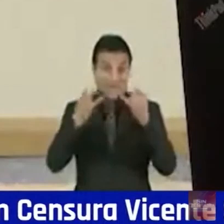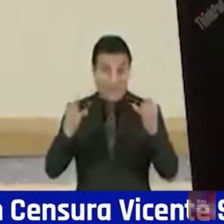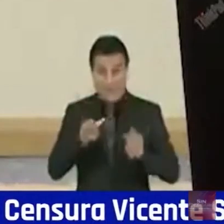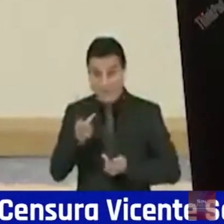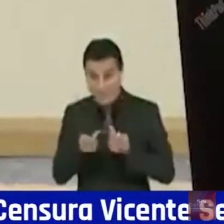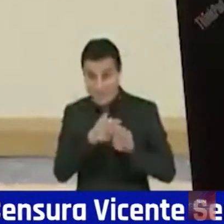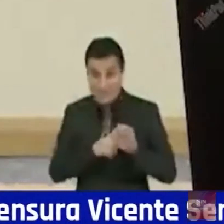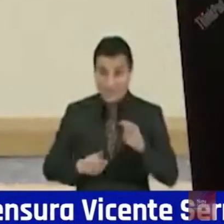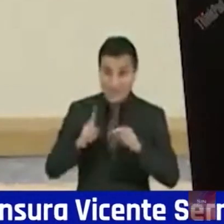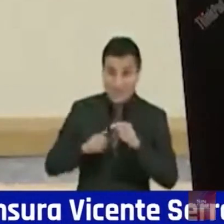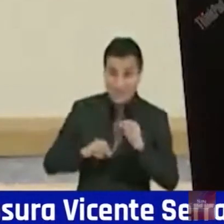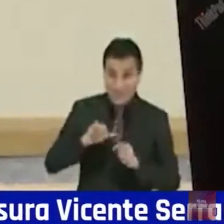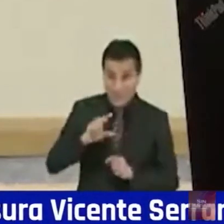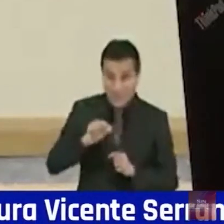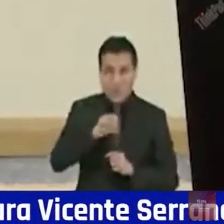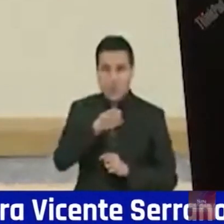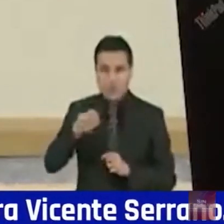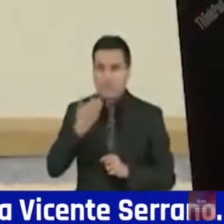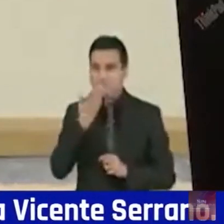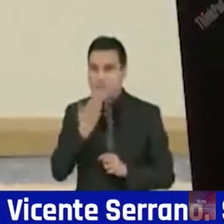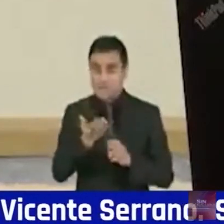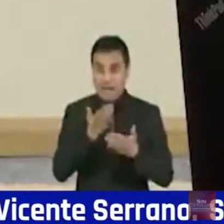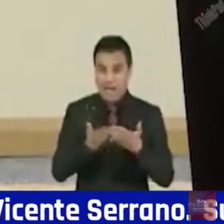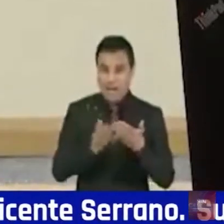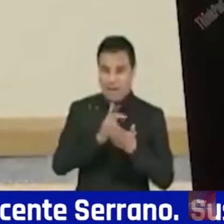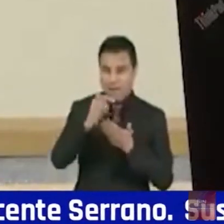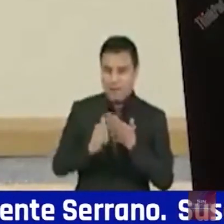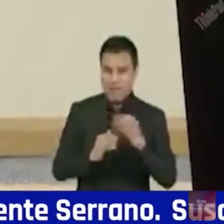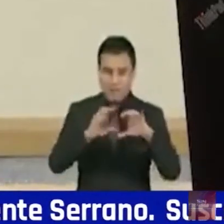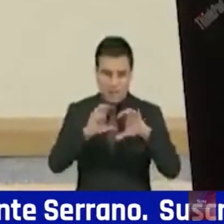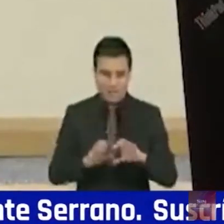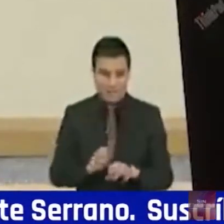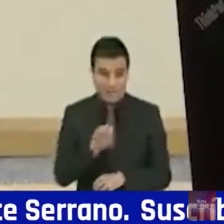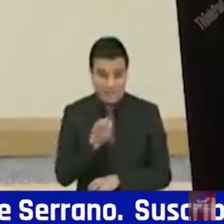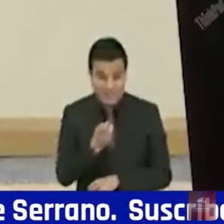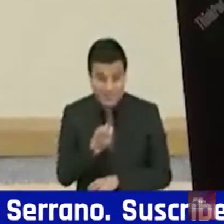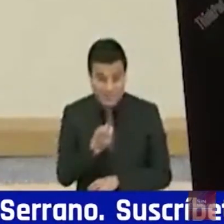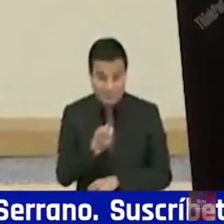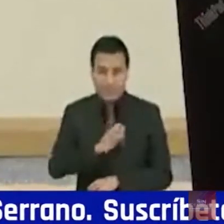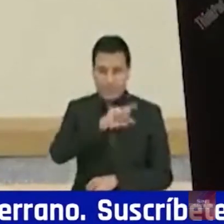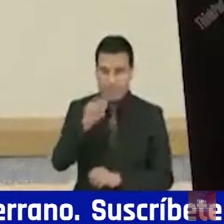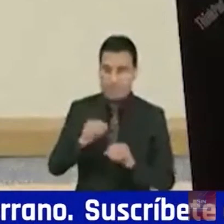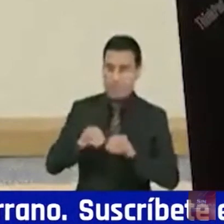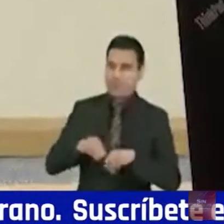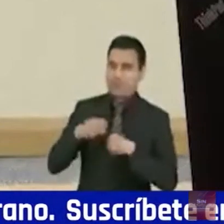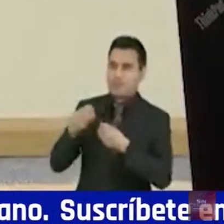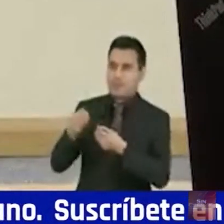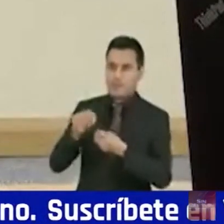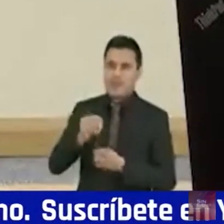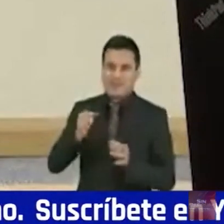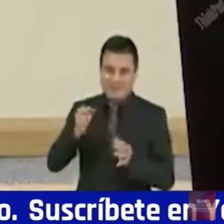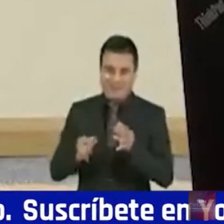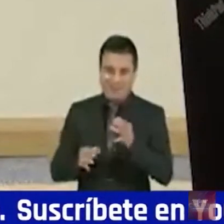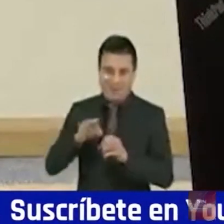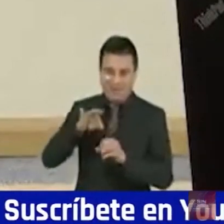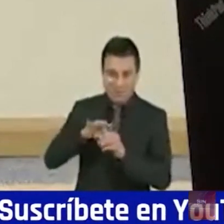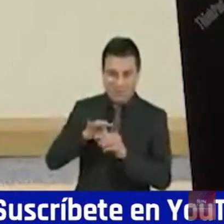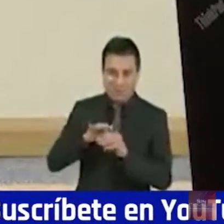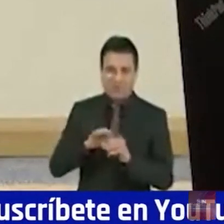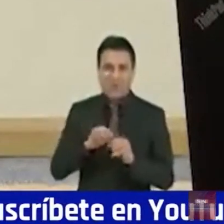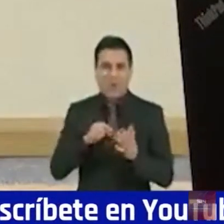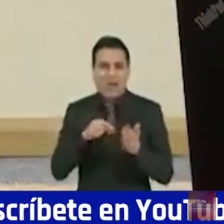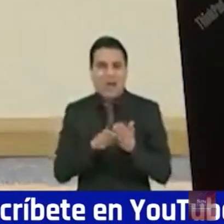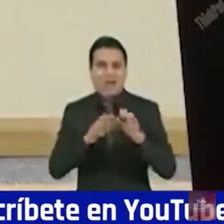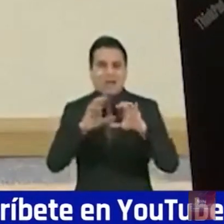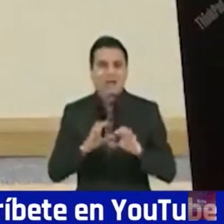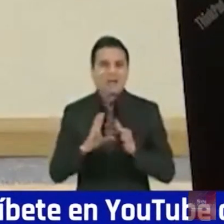mandato. El proyecto que nos ocupa, para efectos de las decisiones del Tribunal Electoral, precisa, entre otros datos,